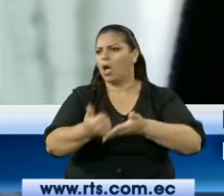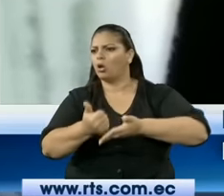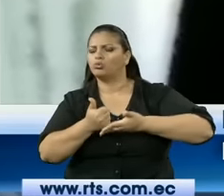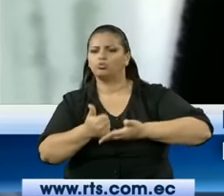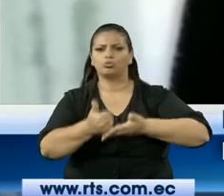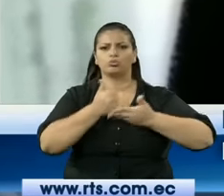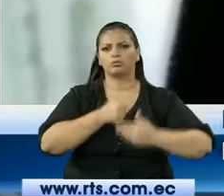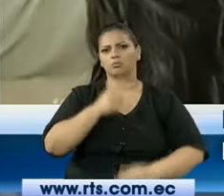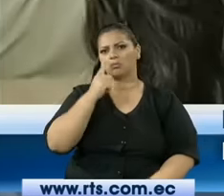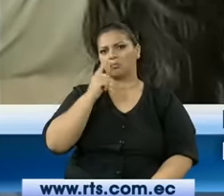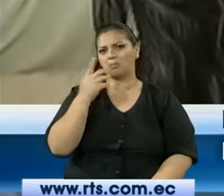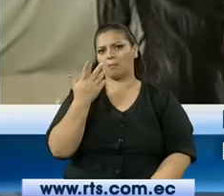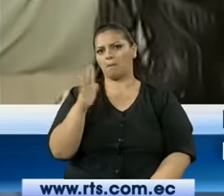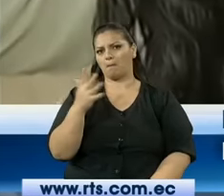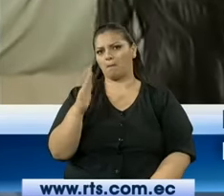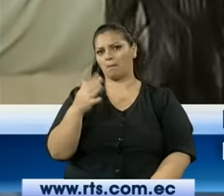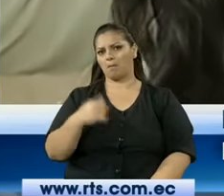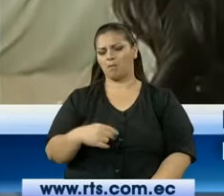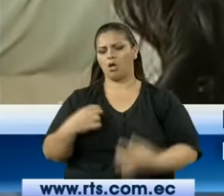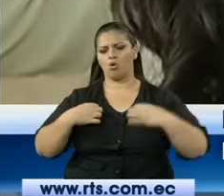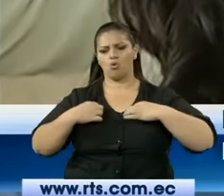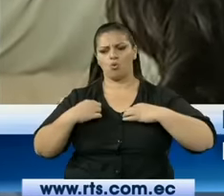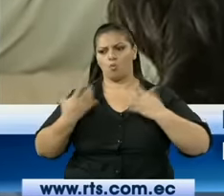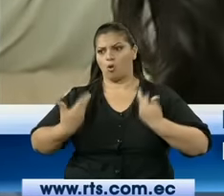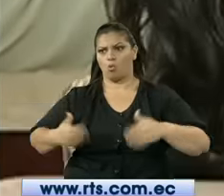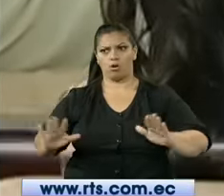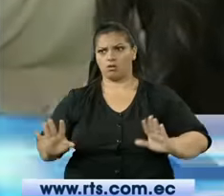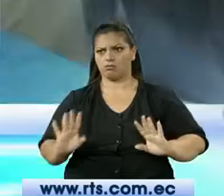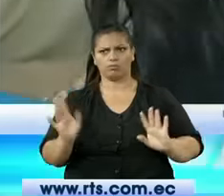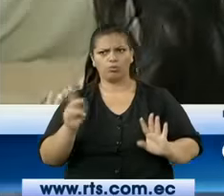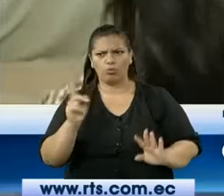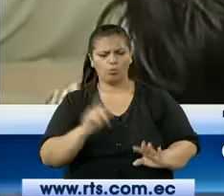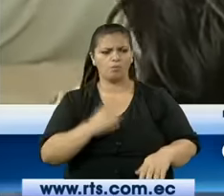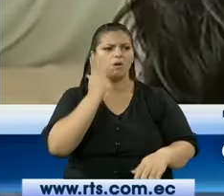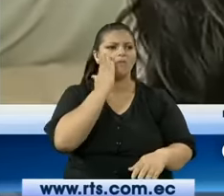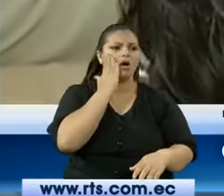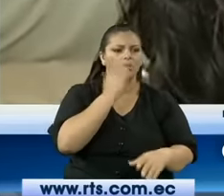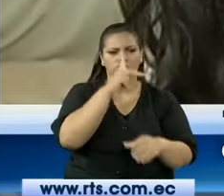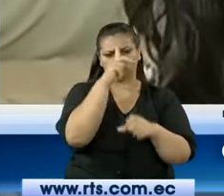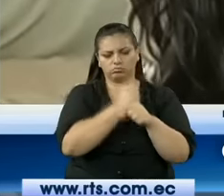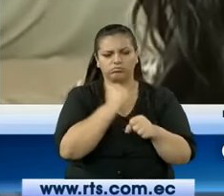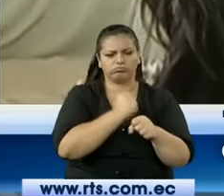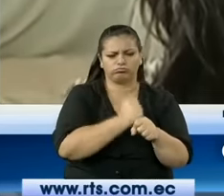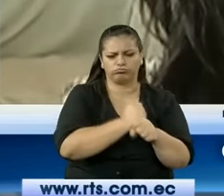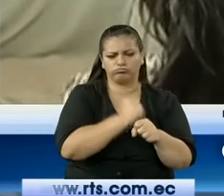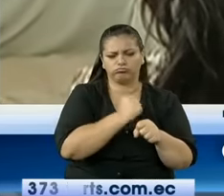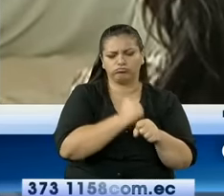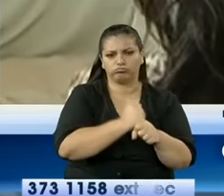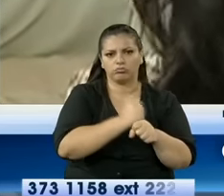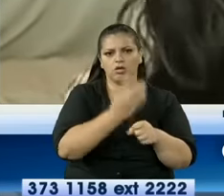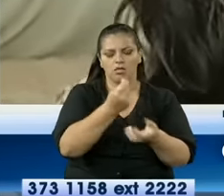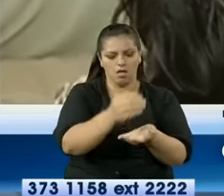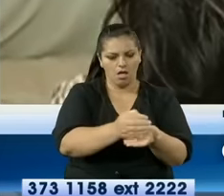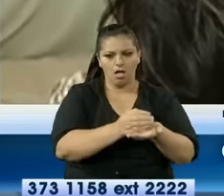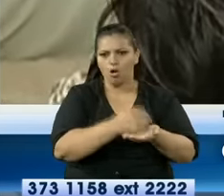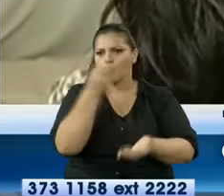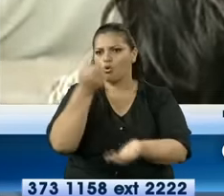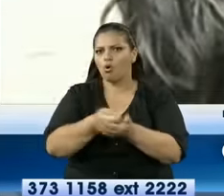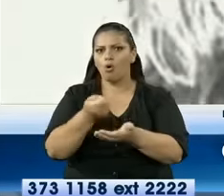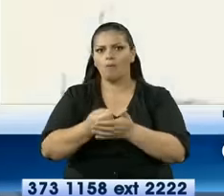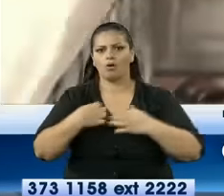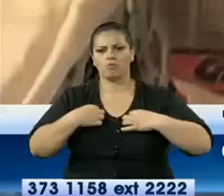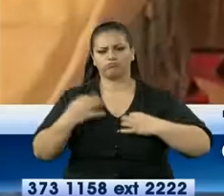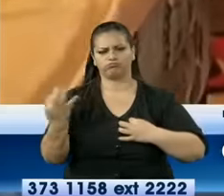Nunca andábamos con cualquier ropa, siempre era a pesar de su trabajo. Siempre ha sido ropa de marca, pero nosotros nunca consideramos